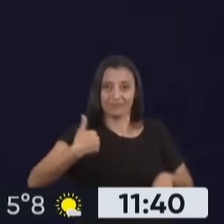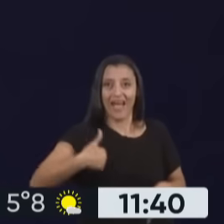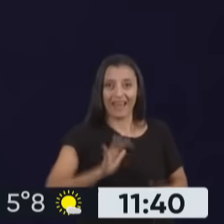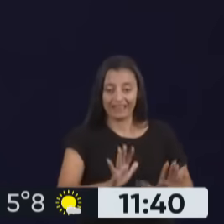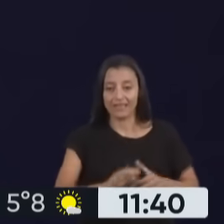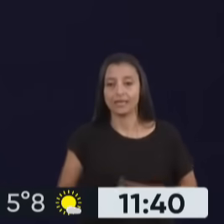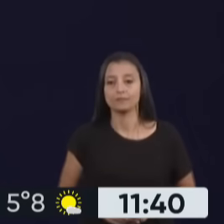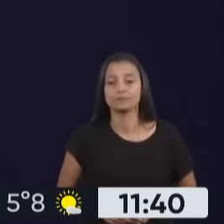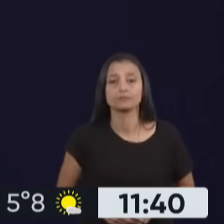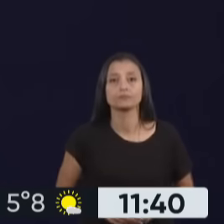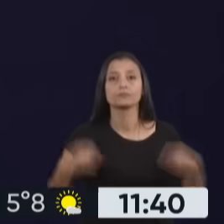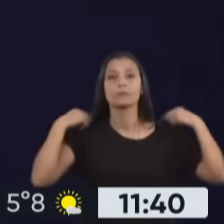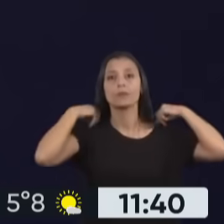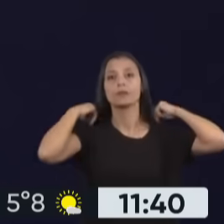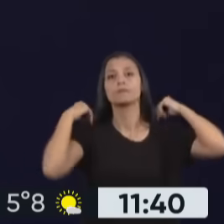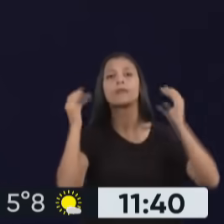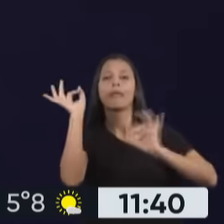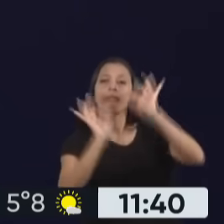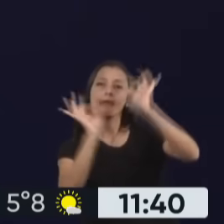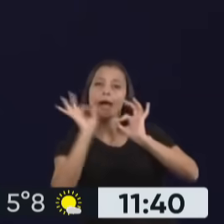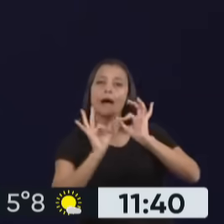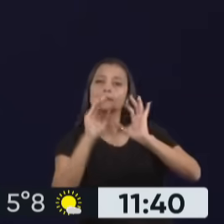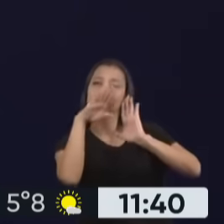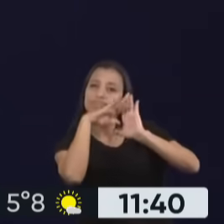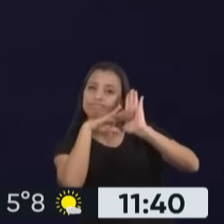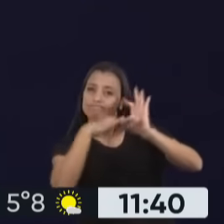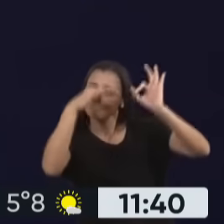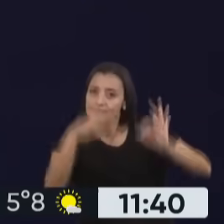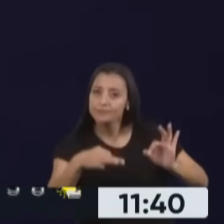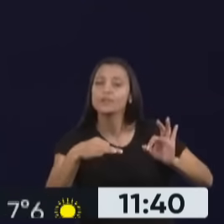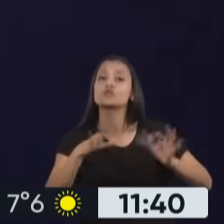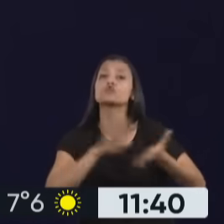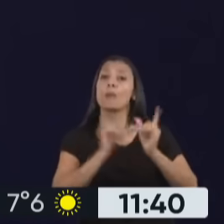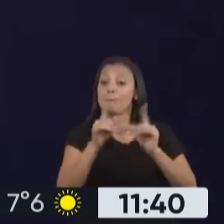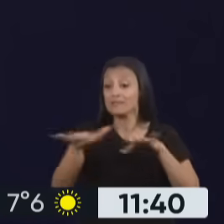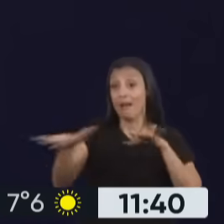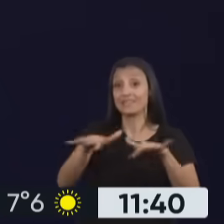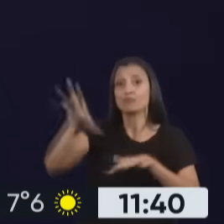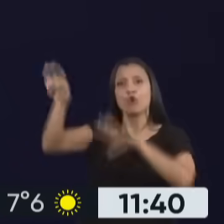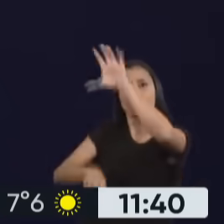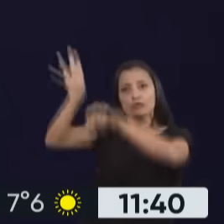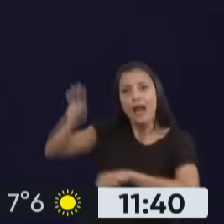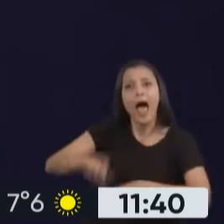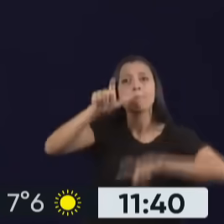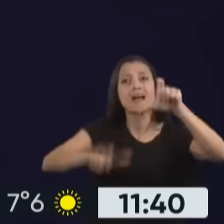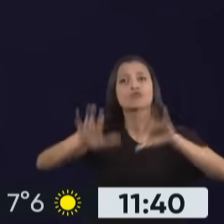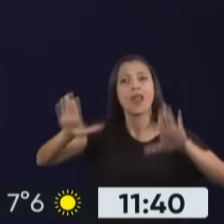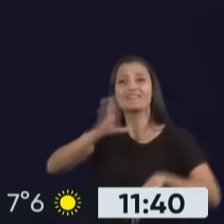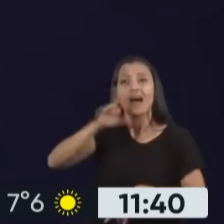hora argentina. Los detalles específicos de esta operación y todo lo que vino